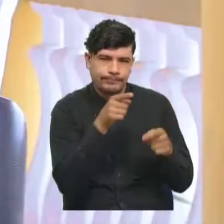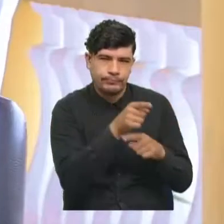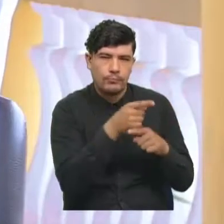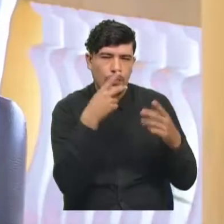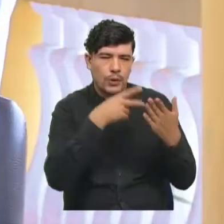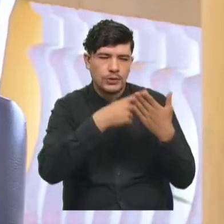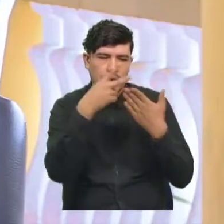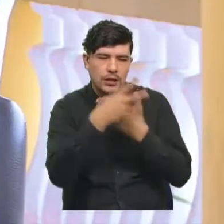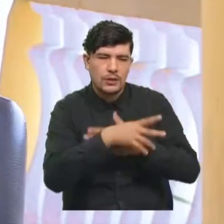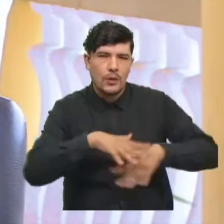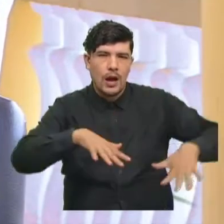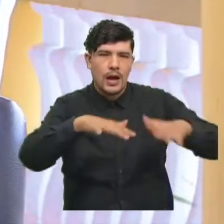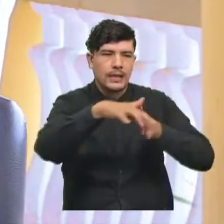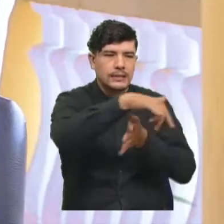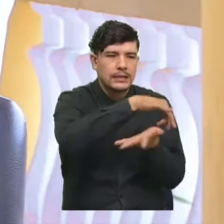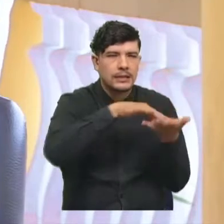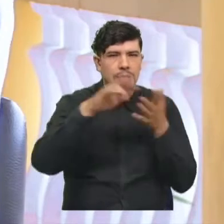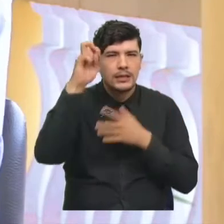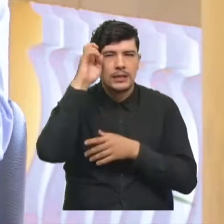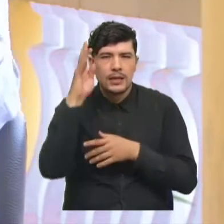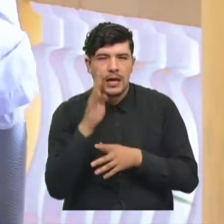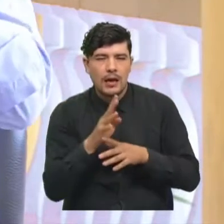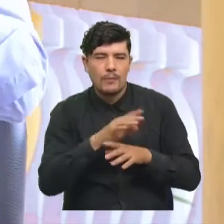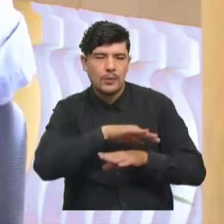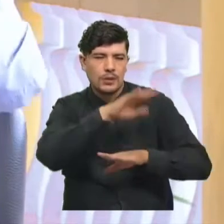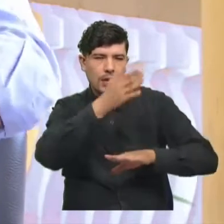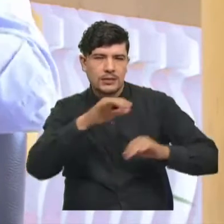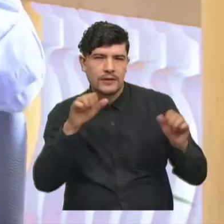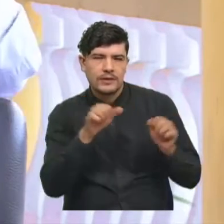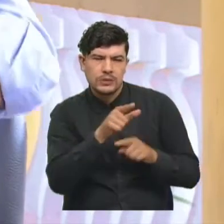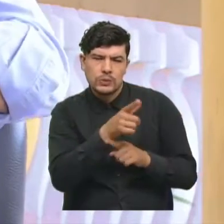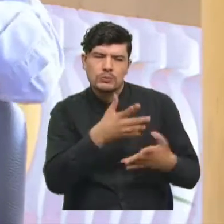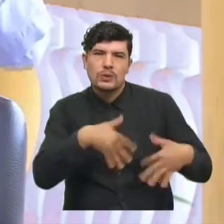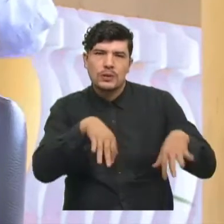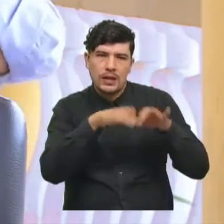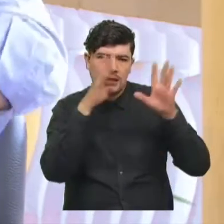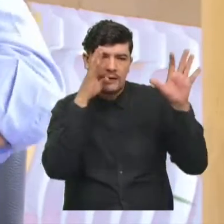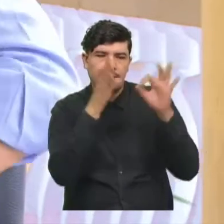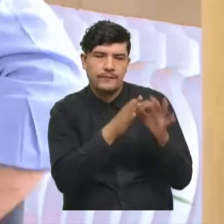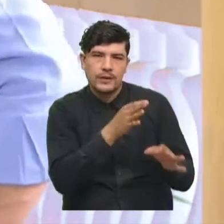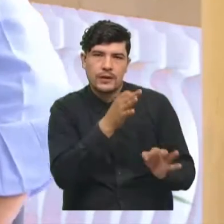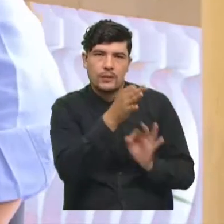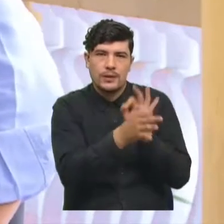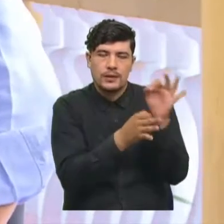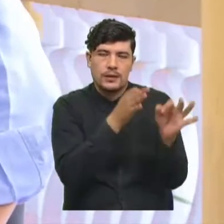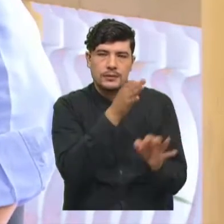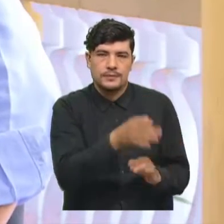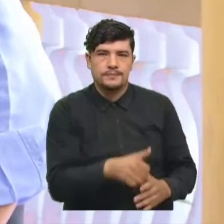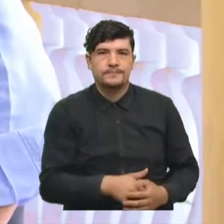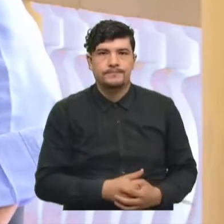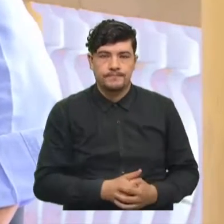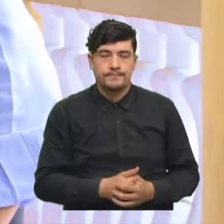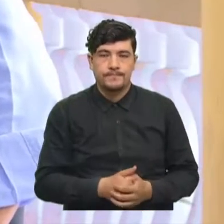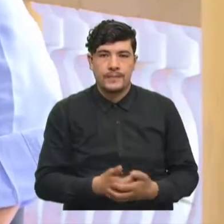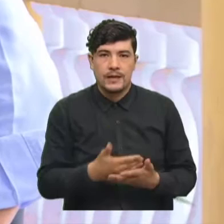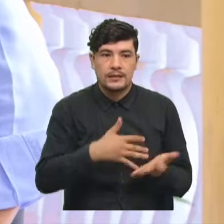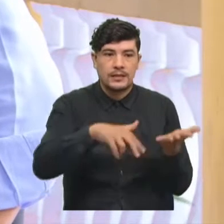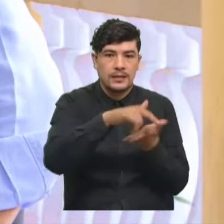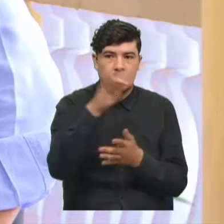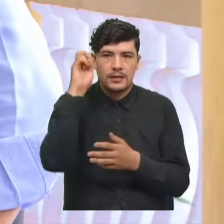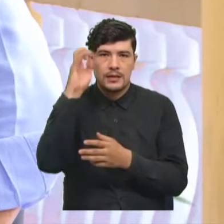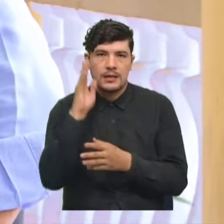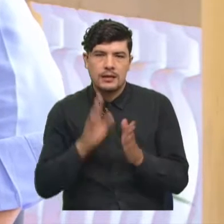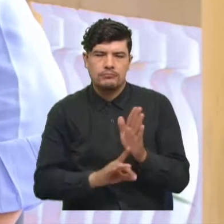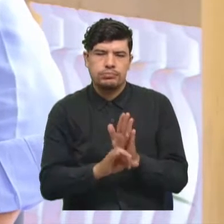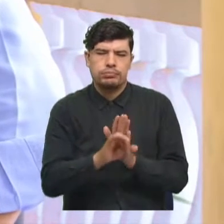pero creo que ahí tenemos una gran oportunidad de estos dos departamentos y poder lograr no sólo que haya inversiones que beneficien